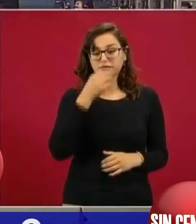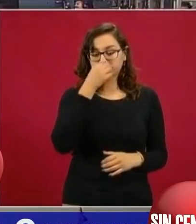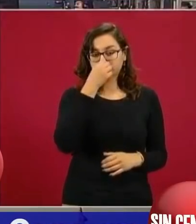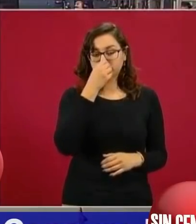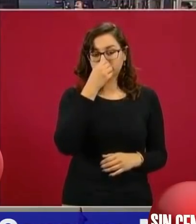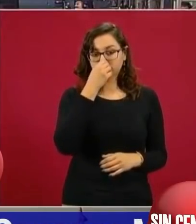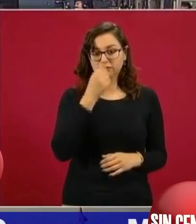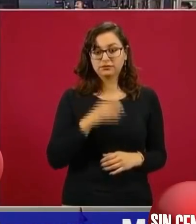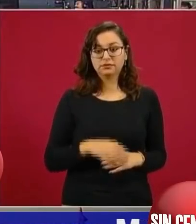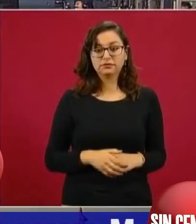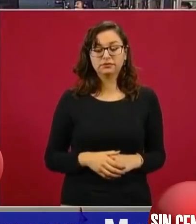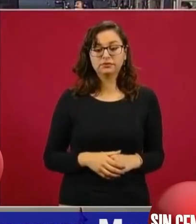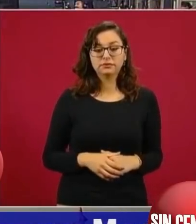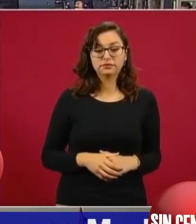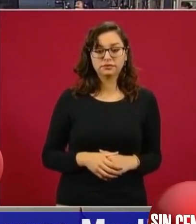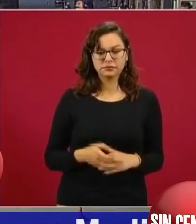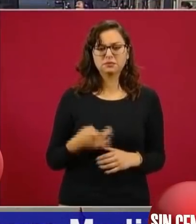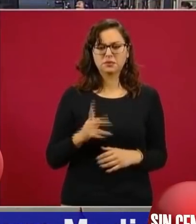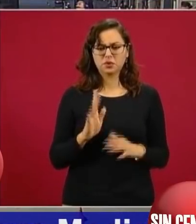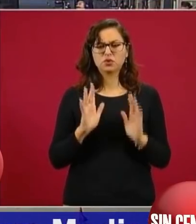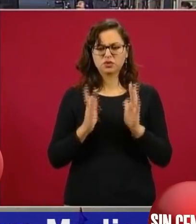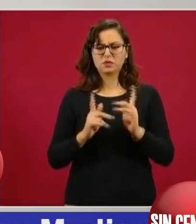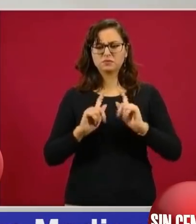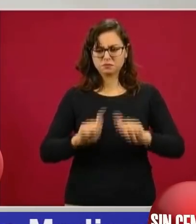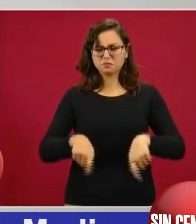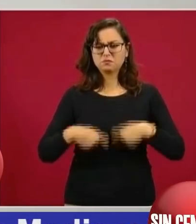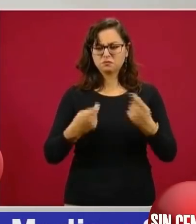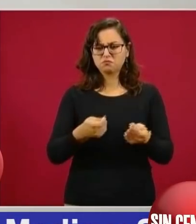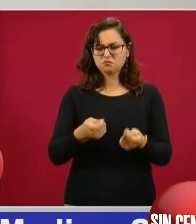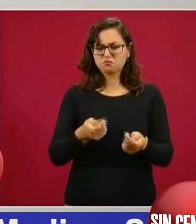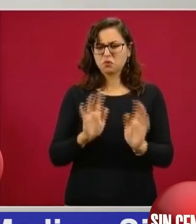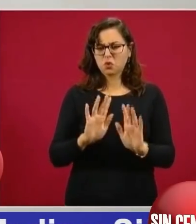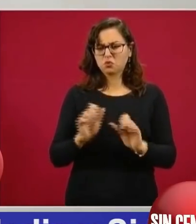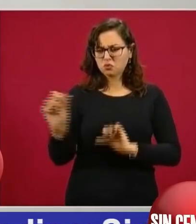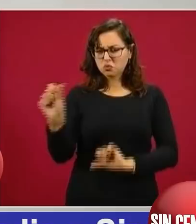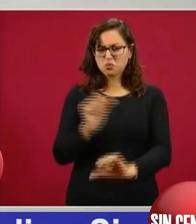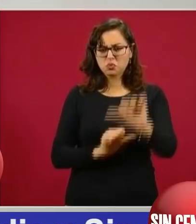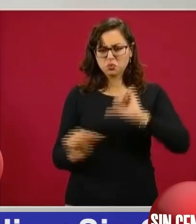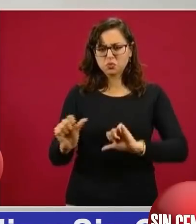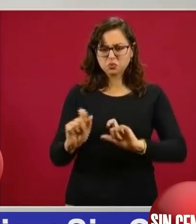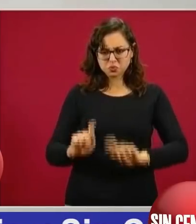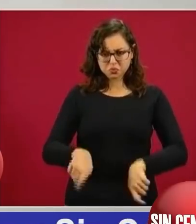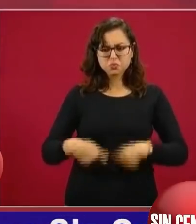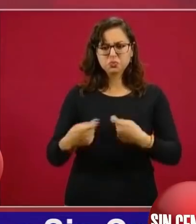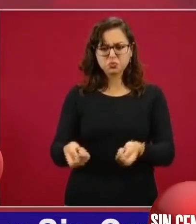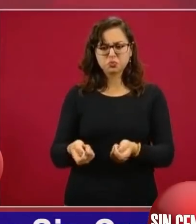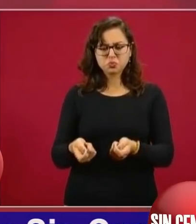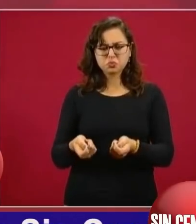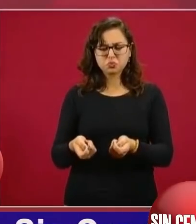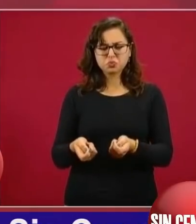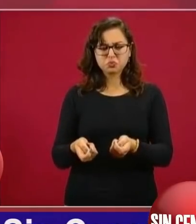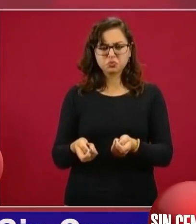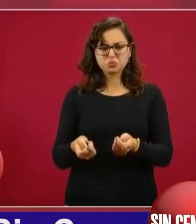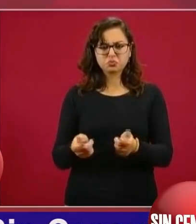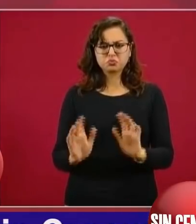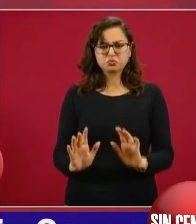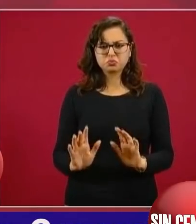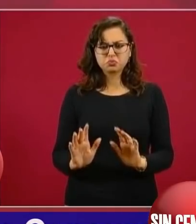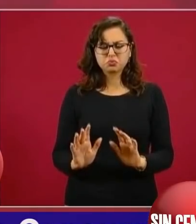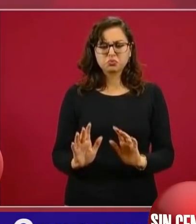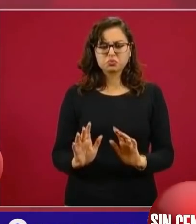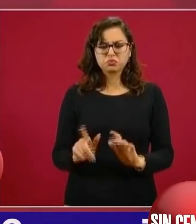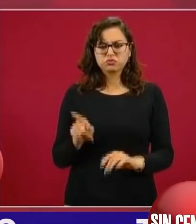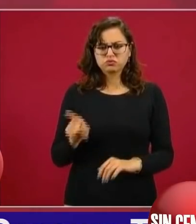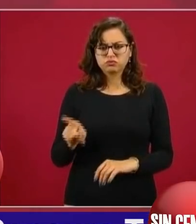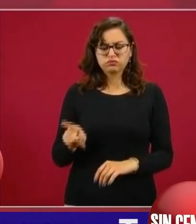Pero ya se nombró al sustituto porque es una facultad de